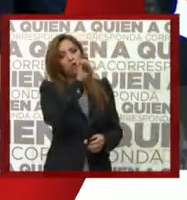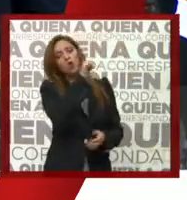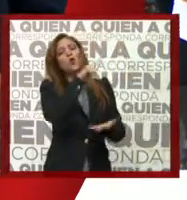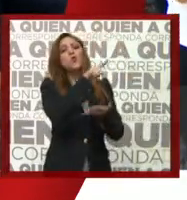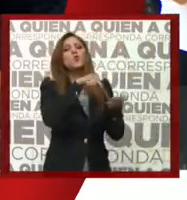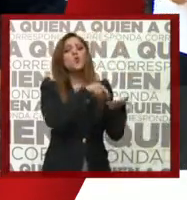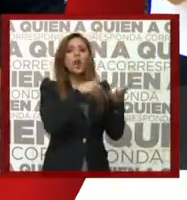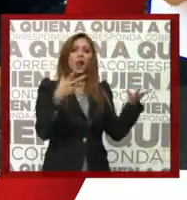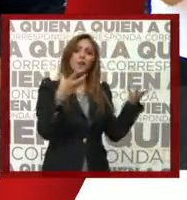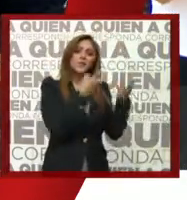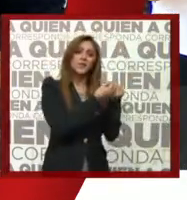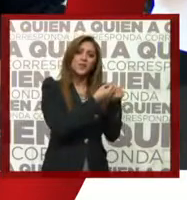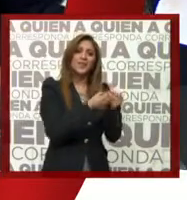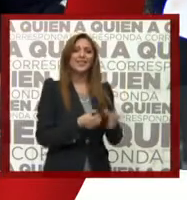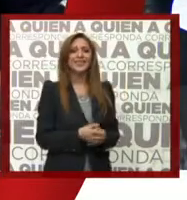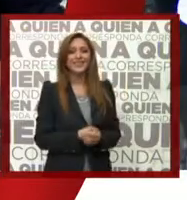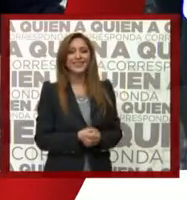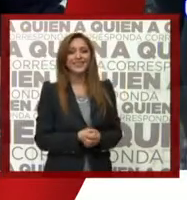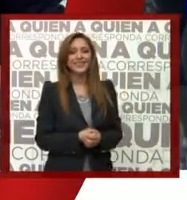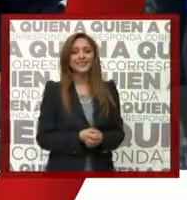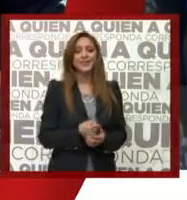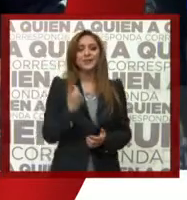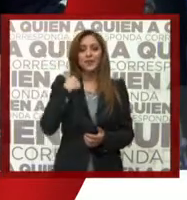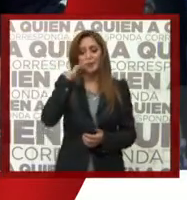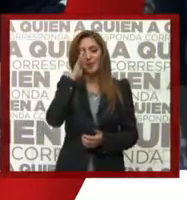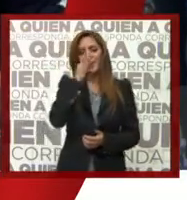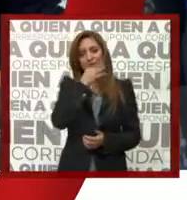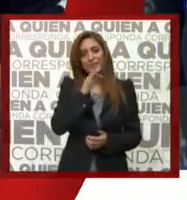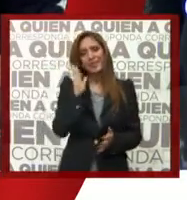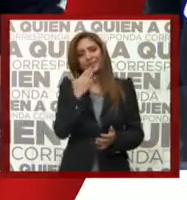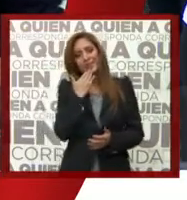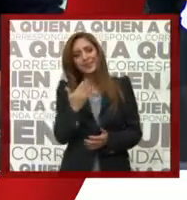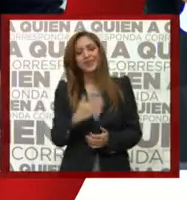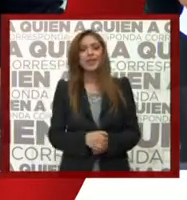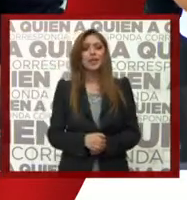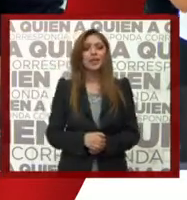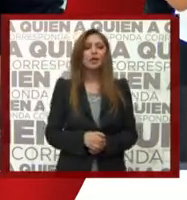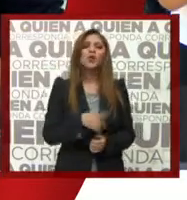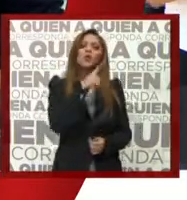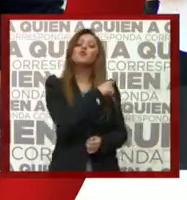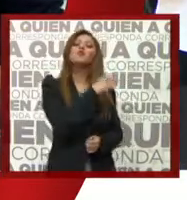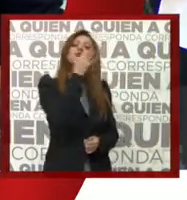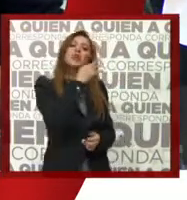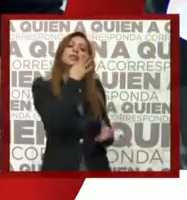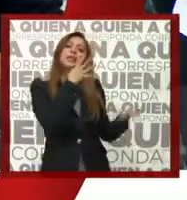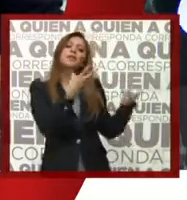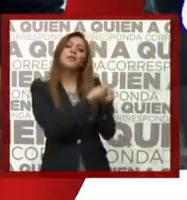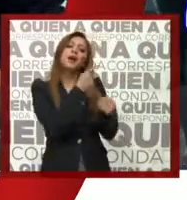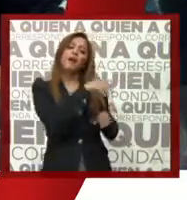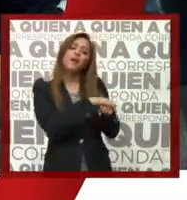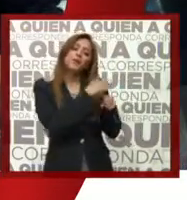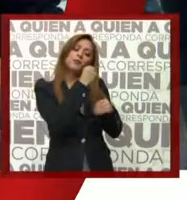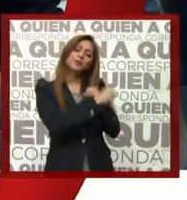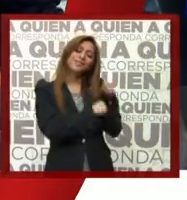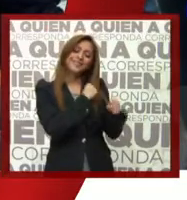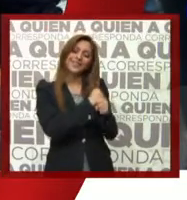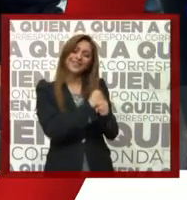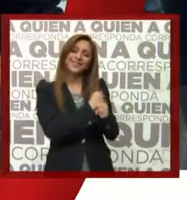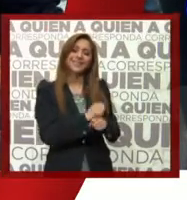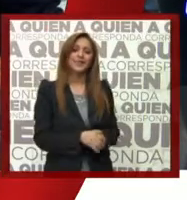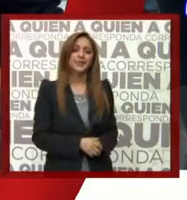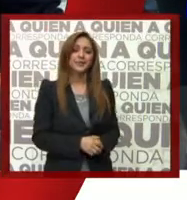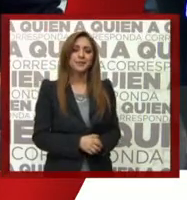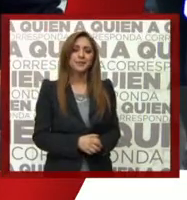no así. Vamos a en la fiesta ya. Dicen, bueno, está bien. Ah, si haces una fiesta, vas a tener muchos amigos que llevan 3 años. Pues vaya,